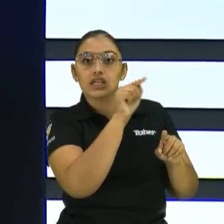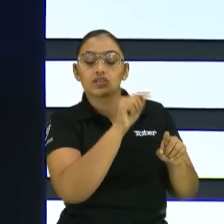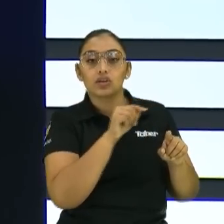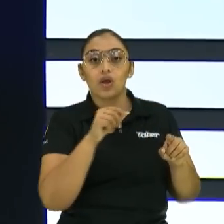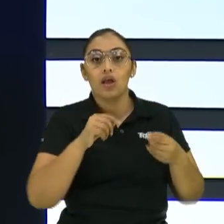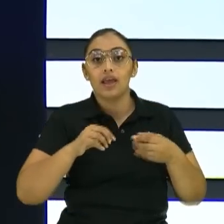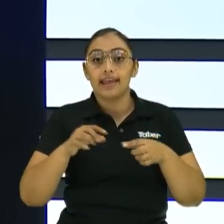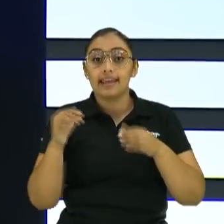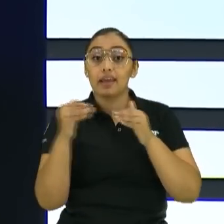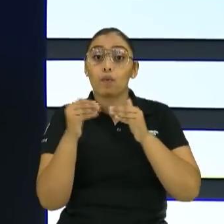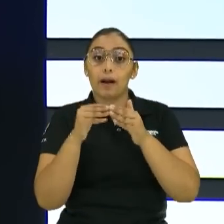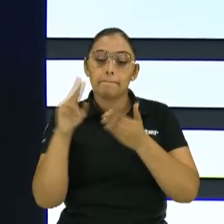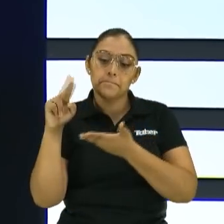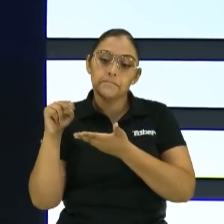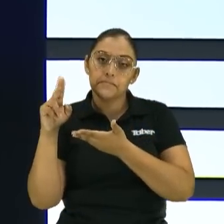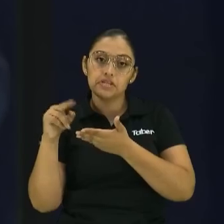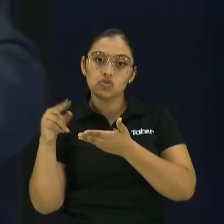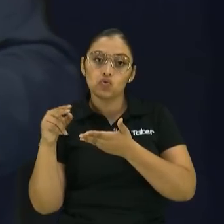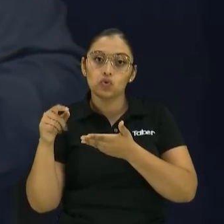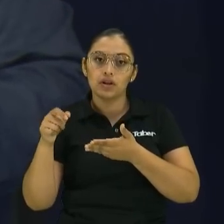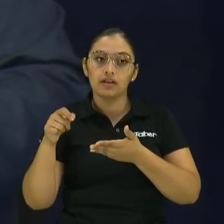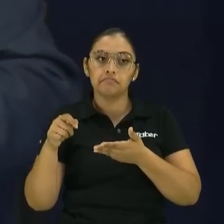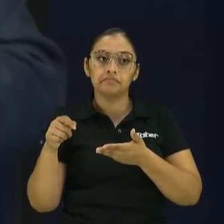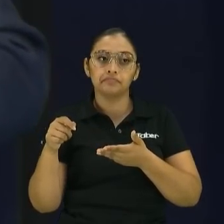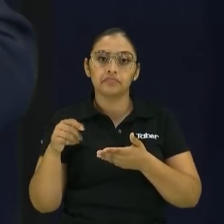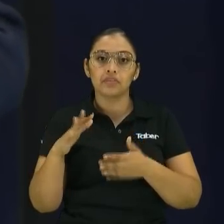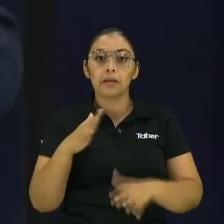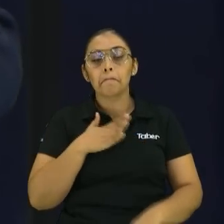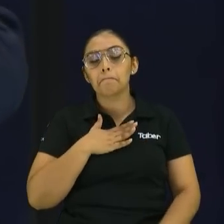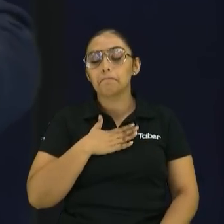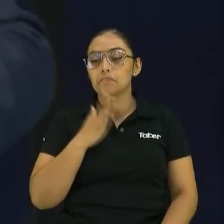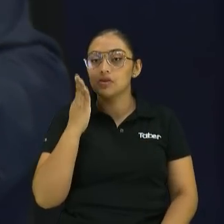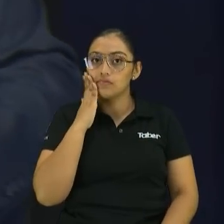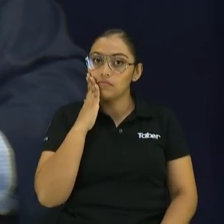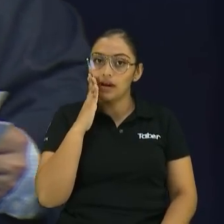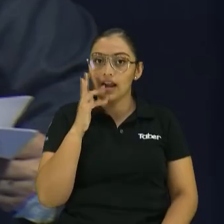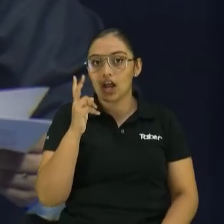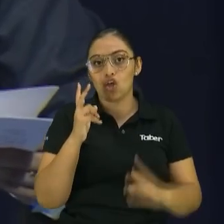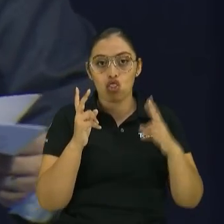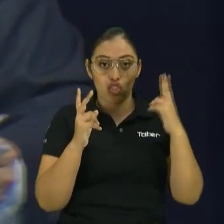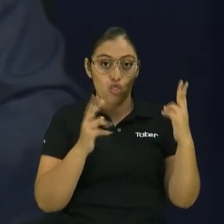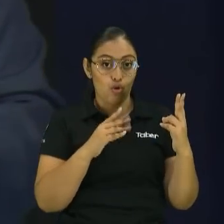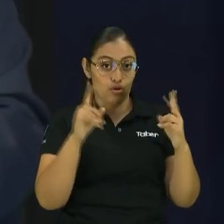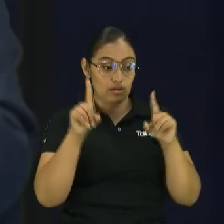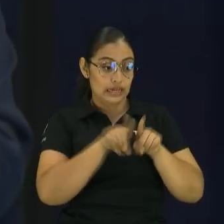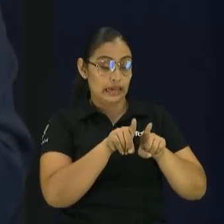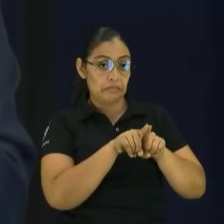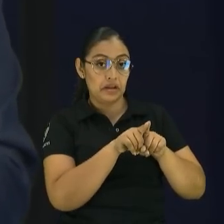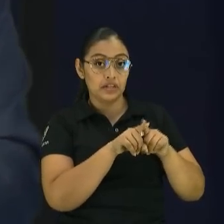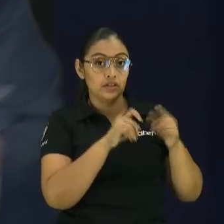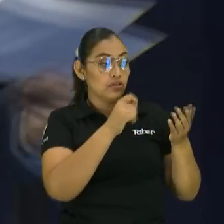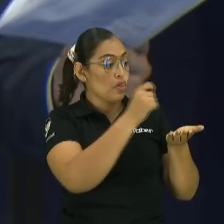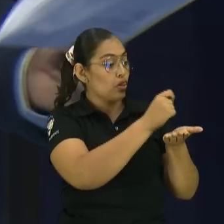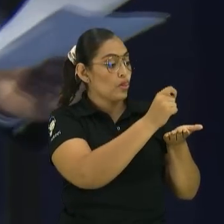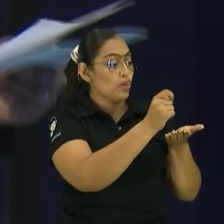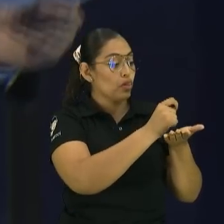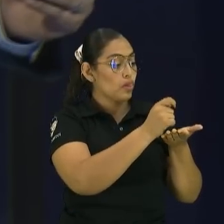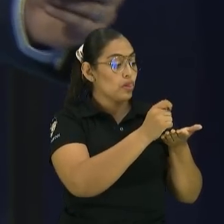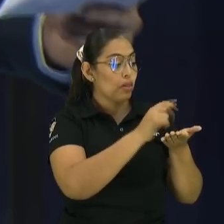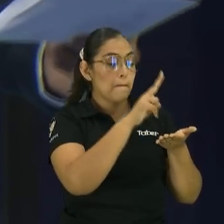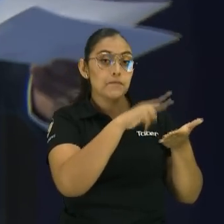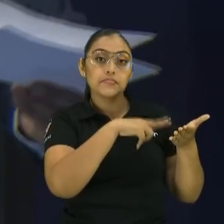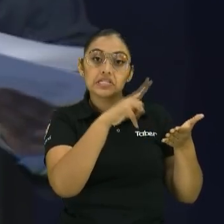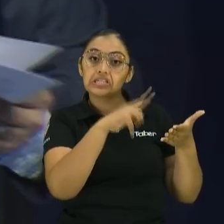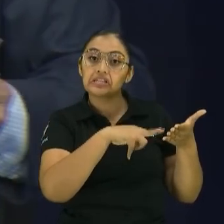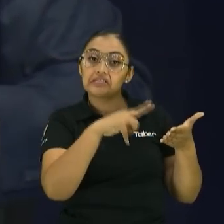pinceles y las ponían a mi mamá mis dos hermanas a pintar estos cuadros para que no se fueran con los muchachos de la colonia vamos